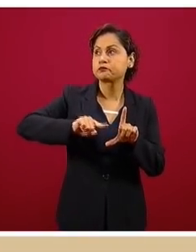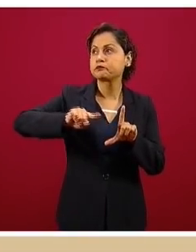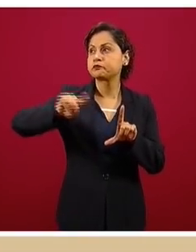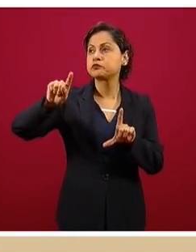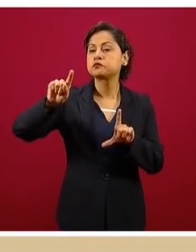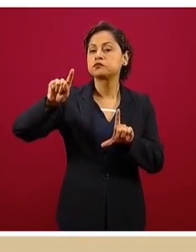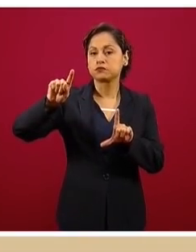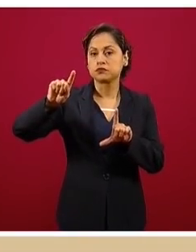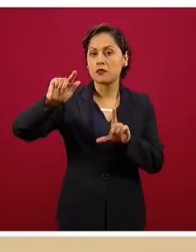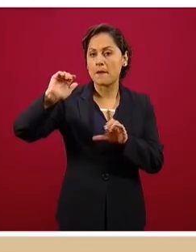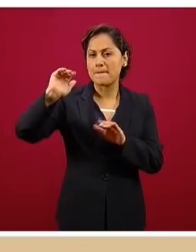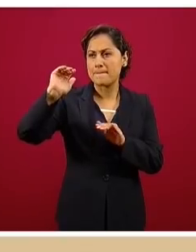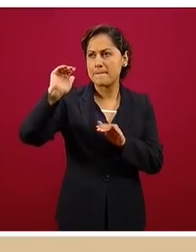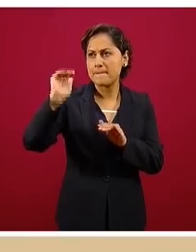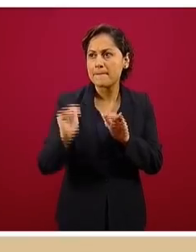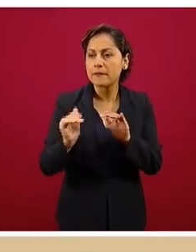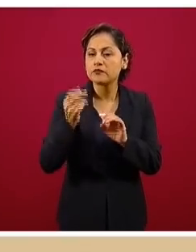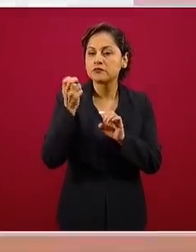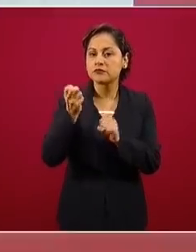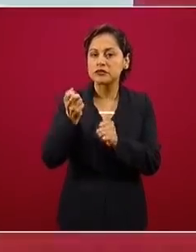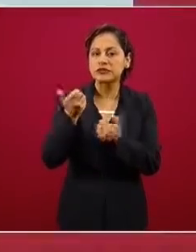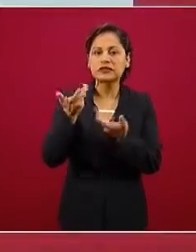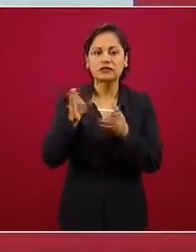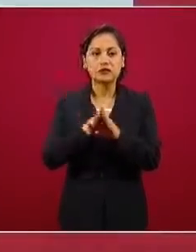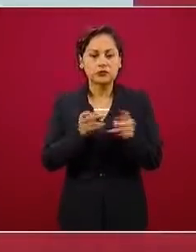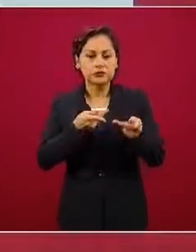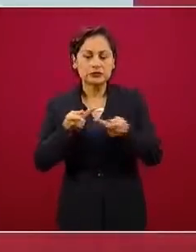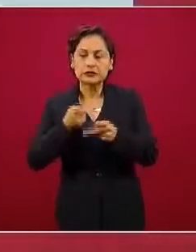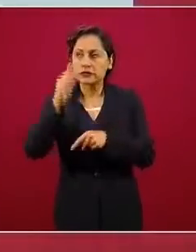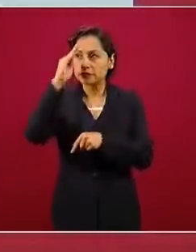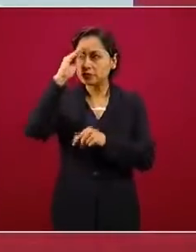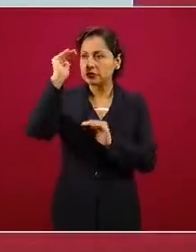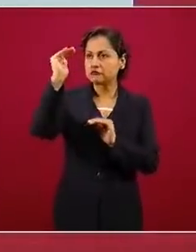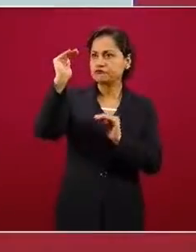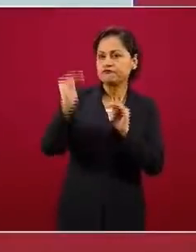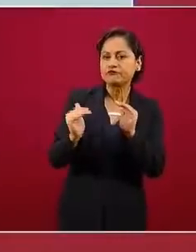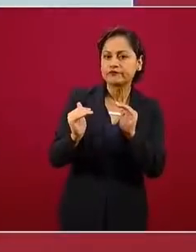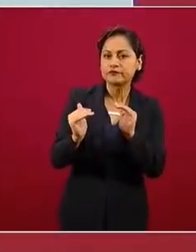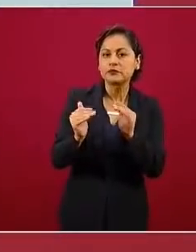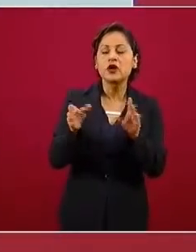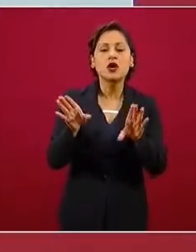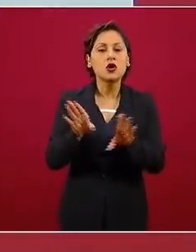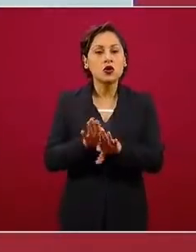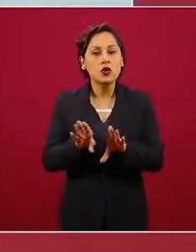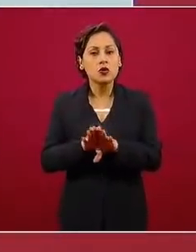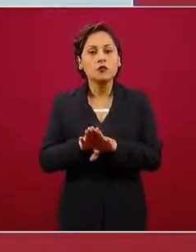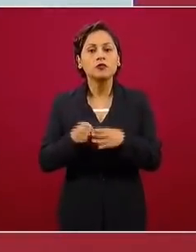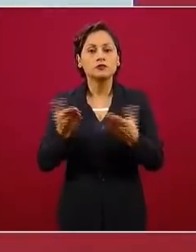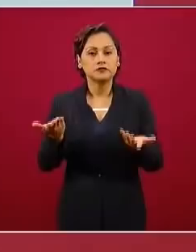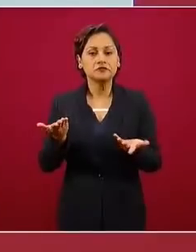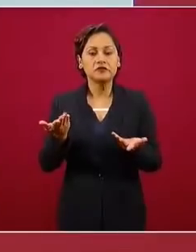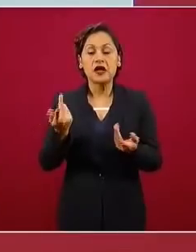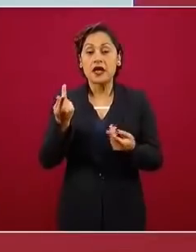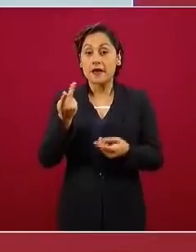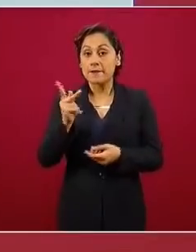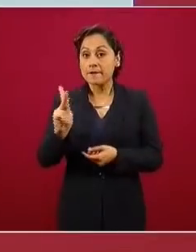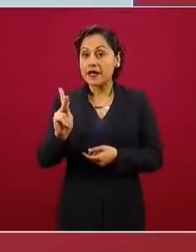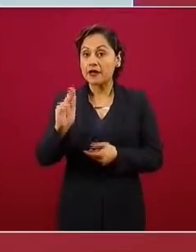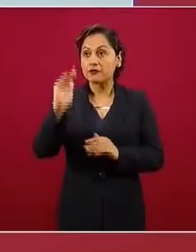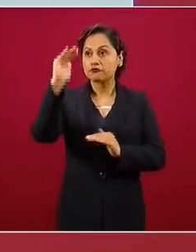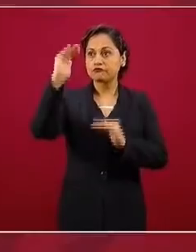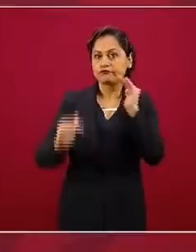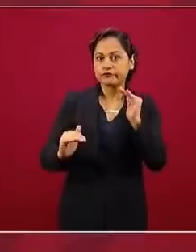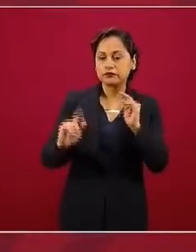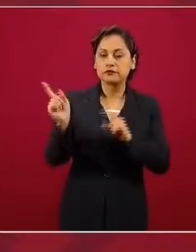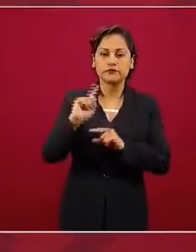hacer una curva epidémica mucho más baja, aunque necesariamente se vuelve una curva más larga, Pero esto